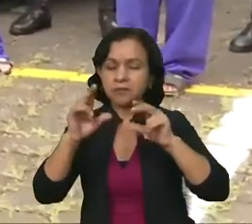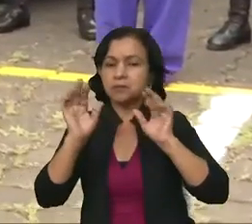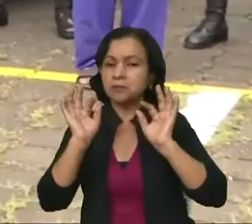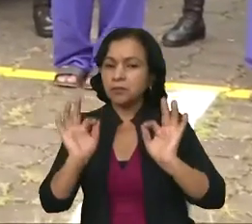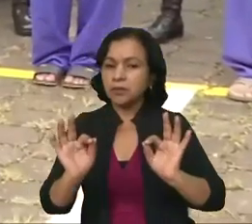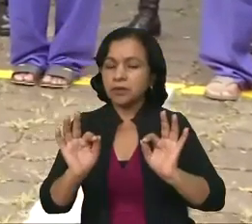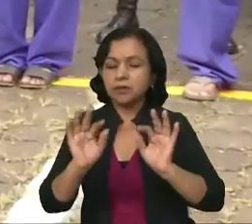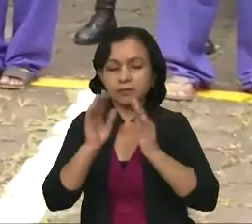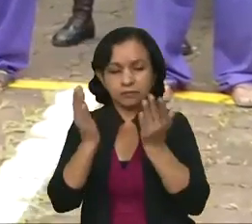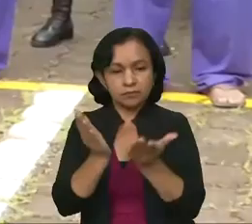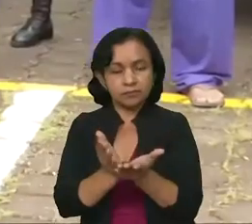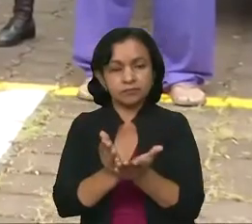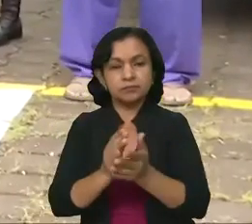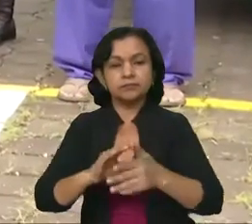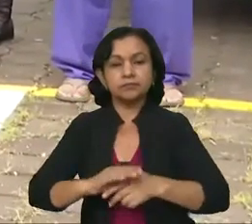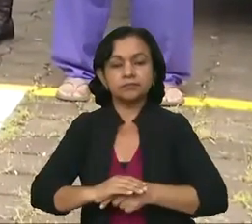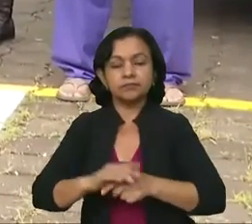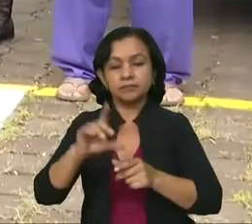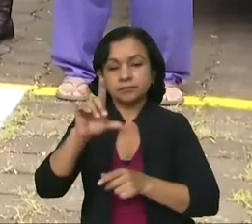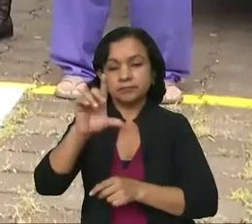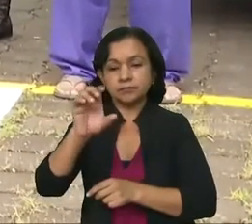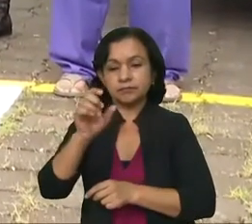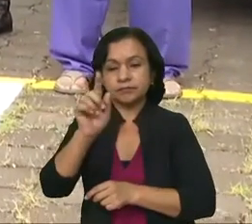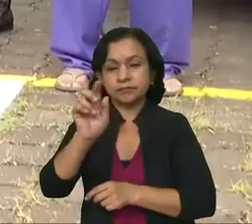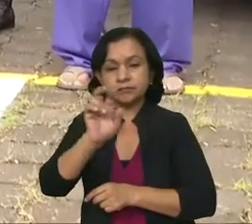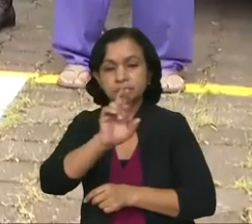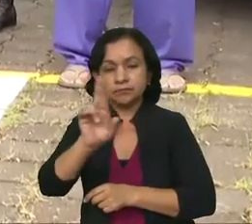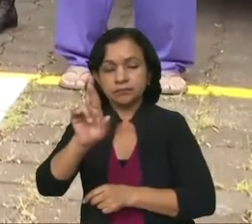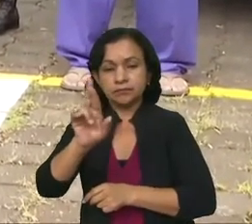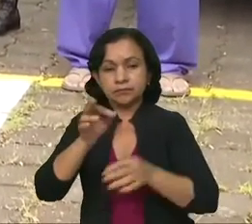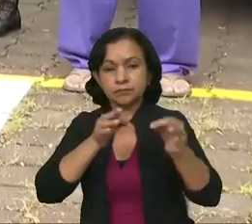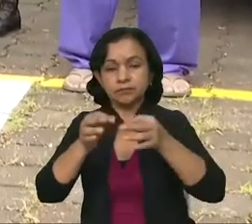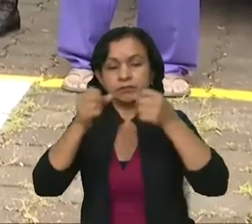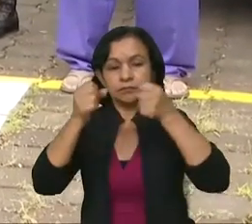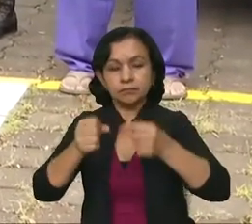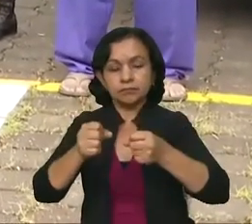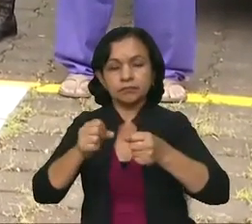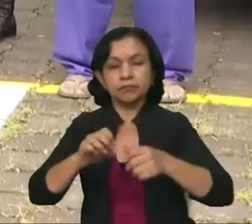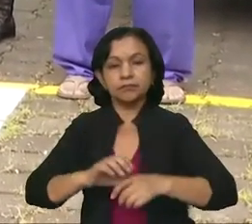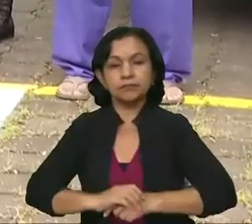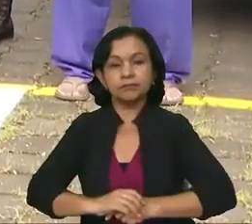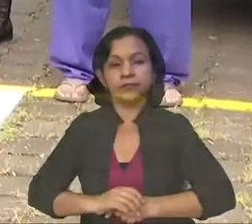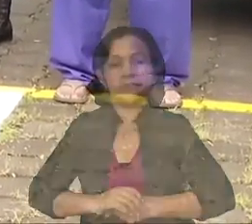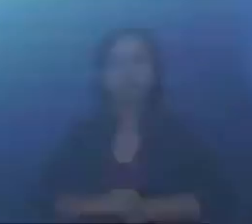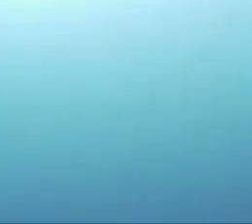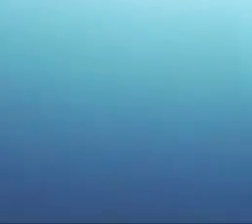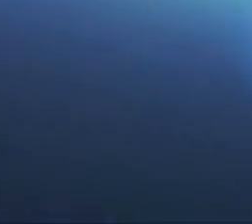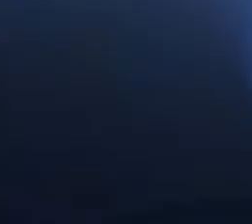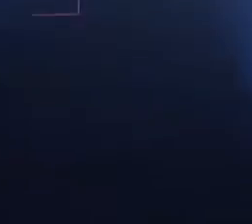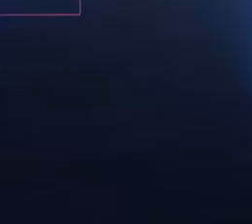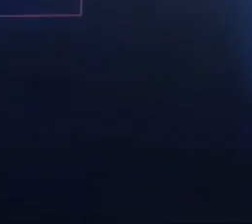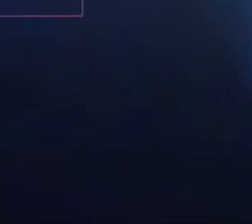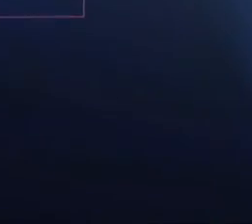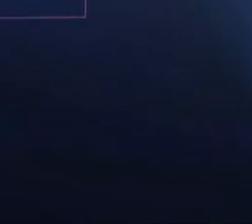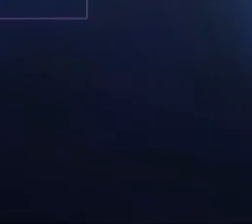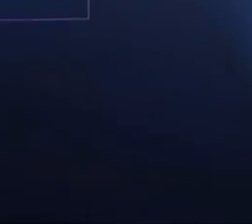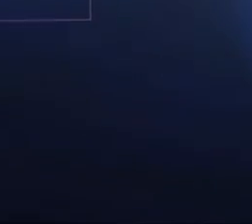y del mundo. Con cámara de Lester Mora, para el canal parlamentario les informó Elmer Marcia.